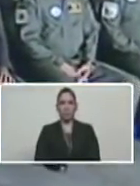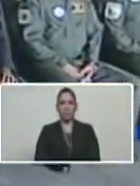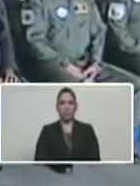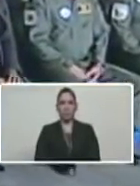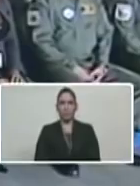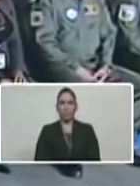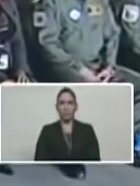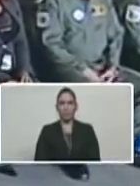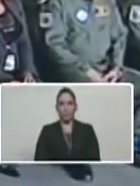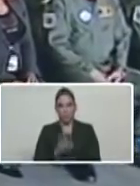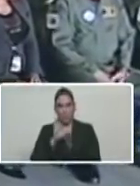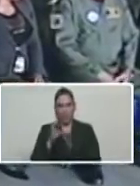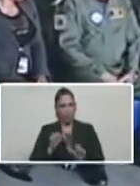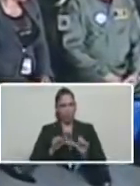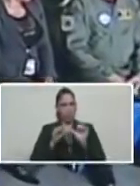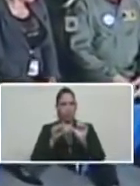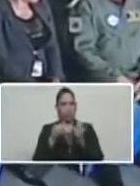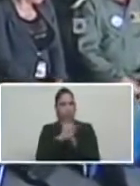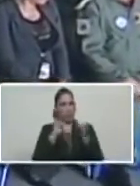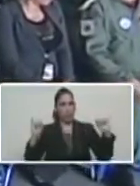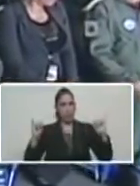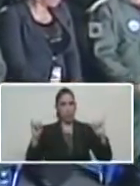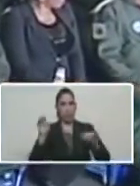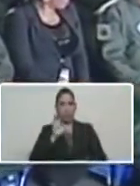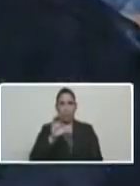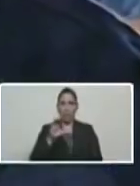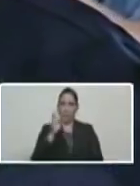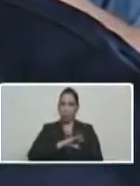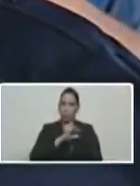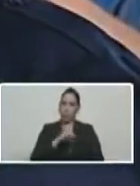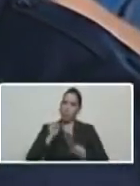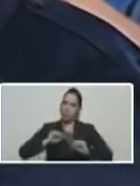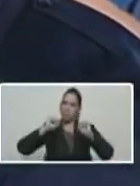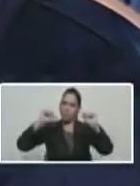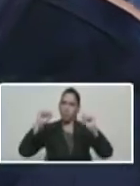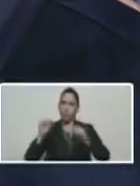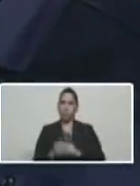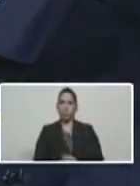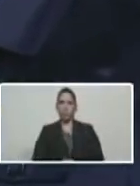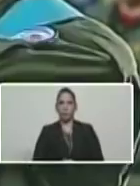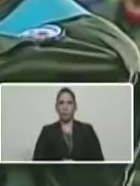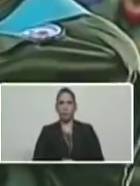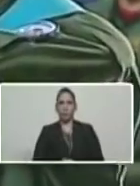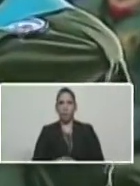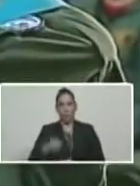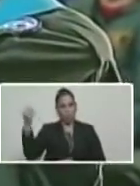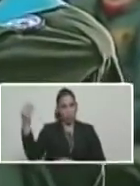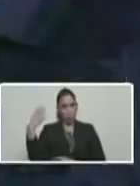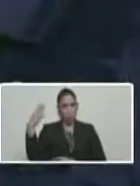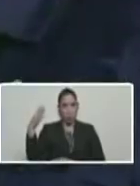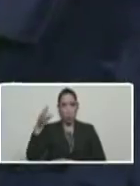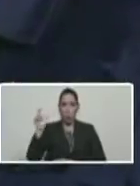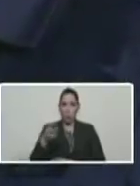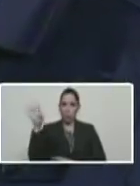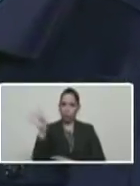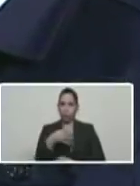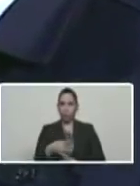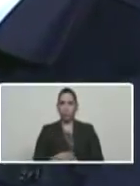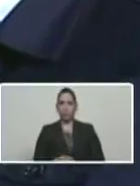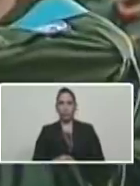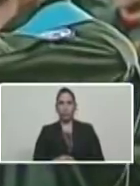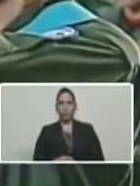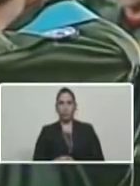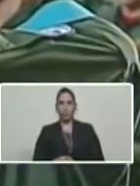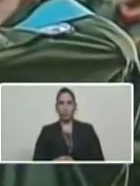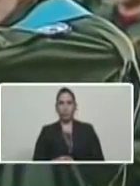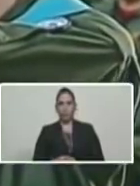La patria sigue. Independencia y patria socialista. Viviremos y venceremos. El sol de Venezuela nace en el Esequibo. Nace en el Esequibo. Mi comandante en